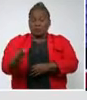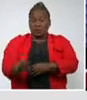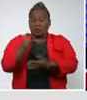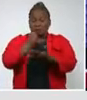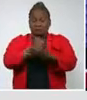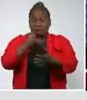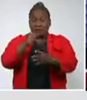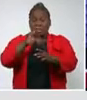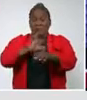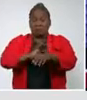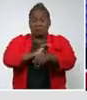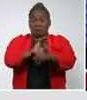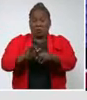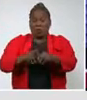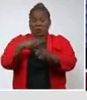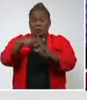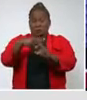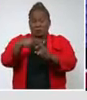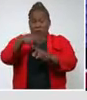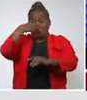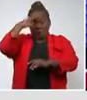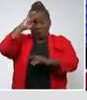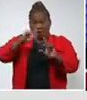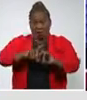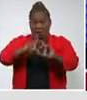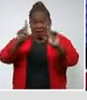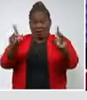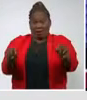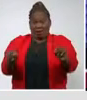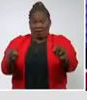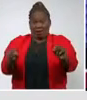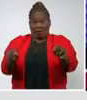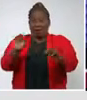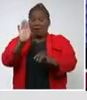con COVID-19 en Cuba, estamos hablando de